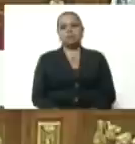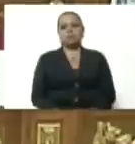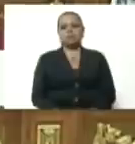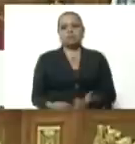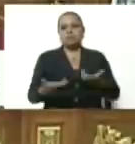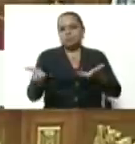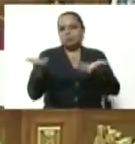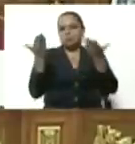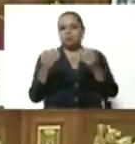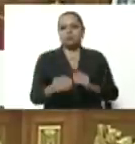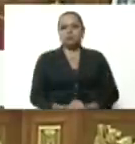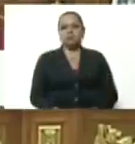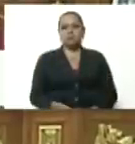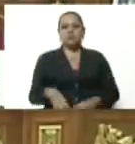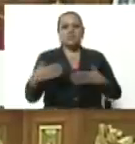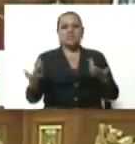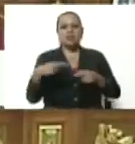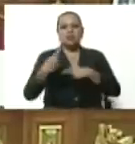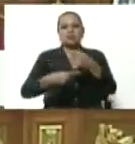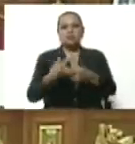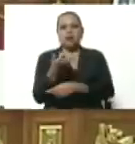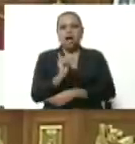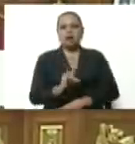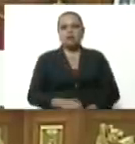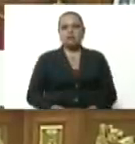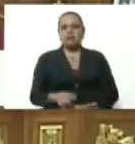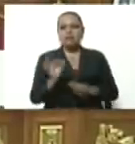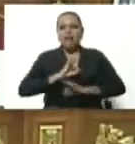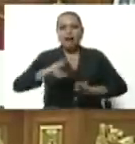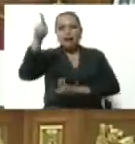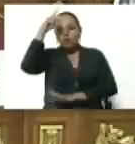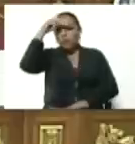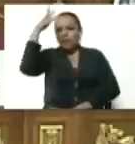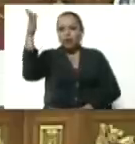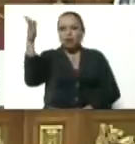Sigue. ¿Qué efecto tiene? Ninguno, estúpido.